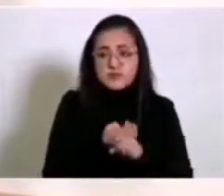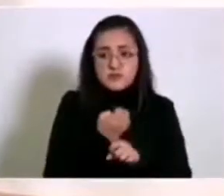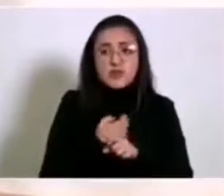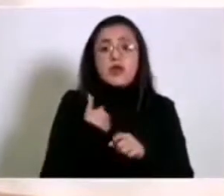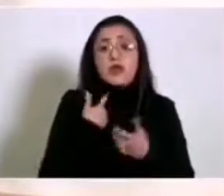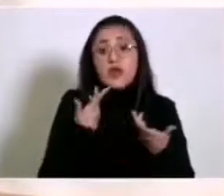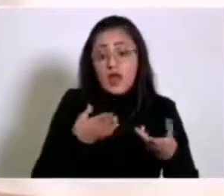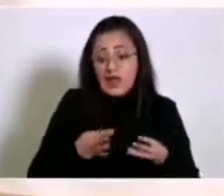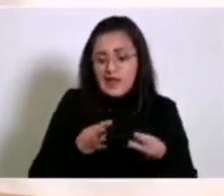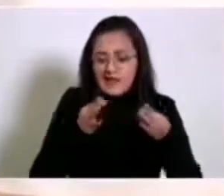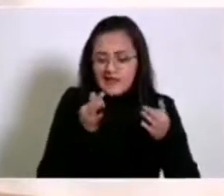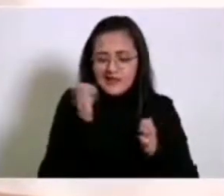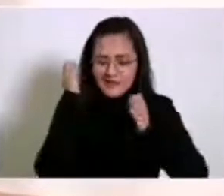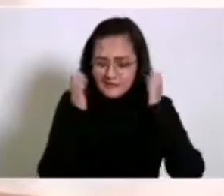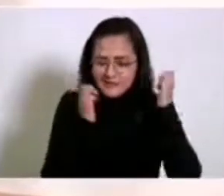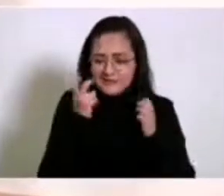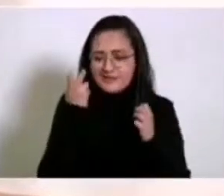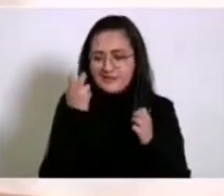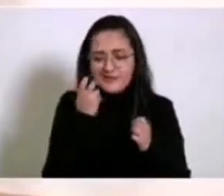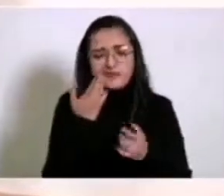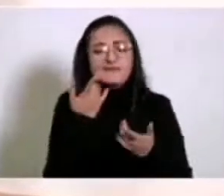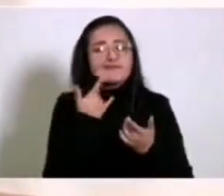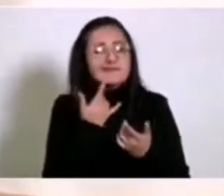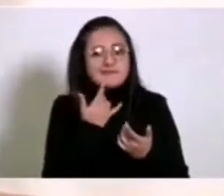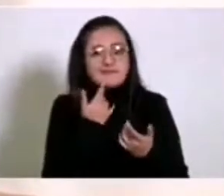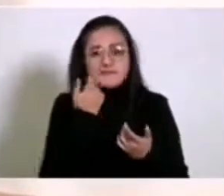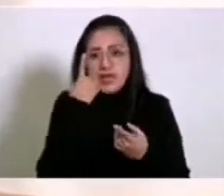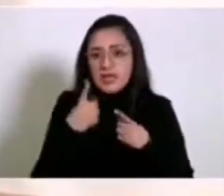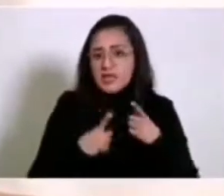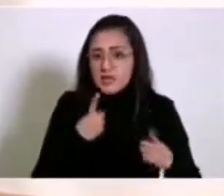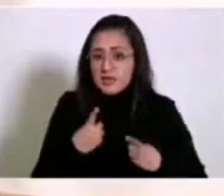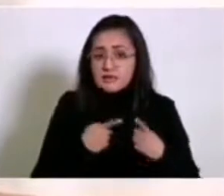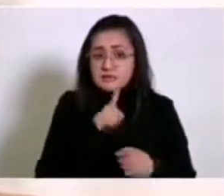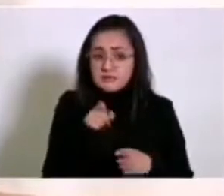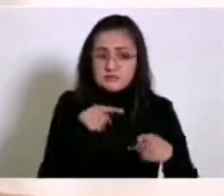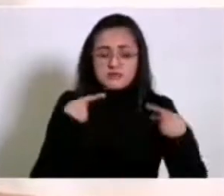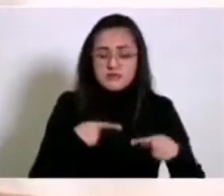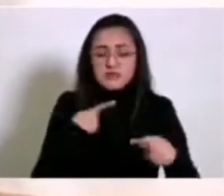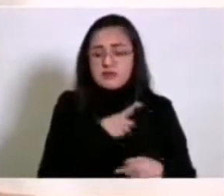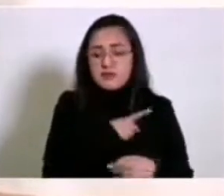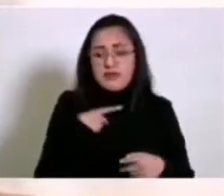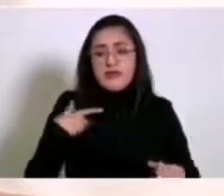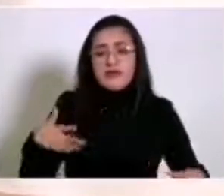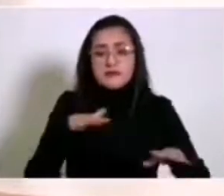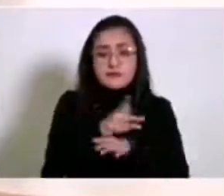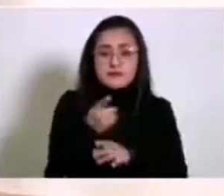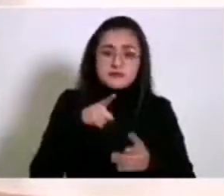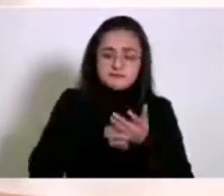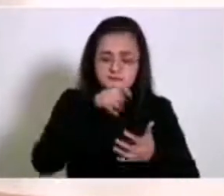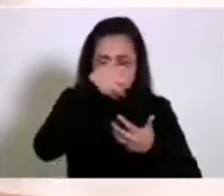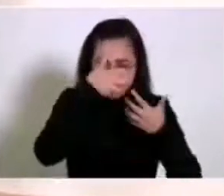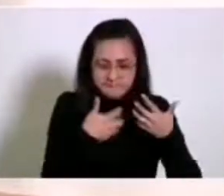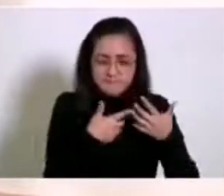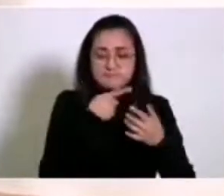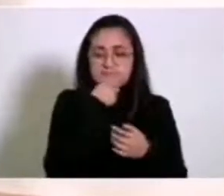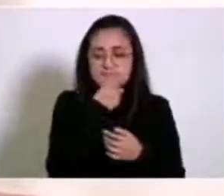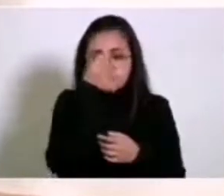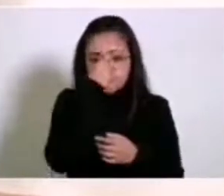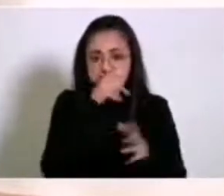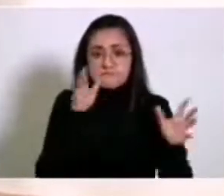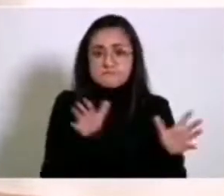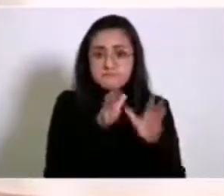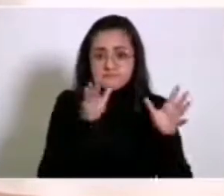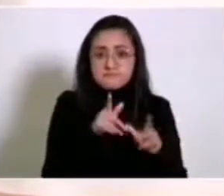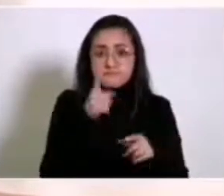siendo un gobierno que trabaja por y para la gente por ello estamos haciendo cambios en la estructura en la difusión y en la